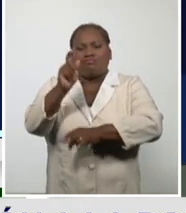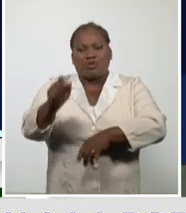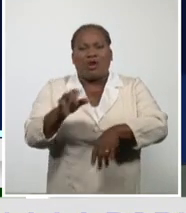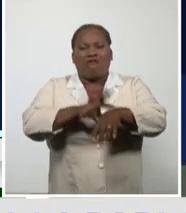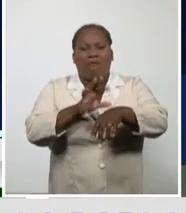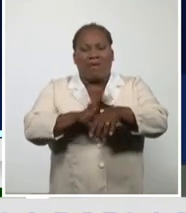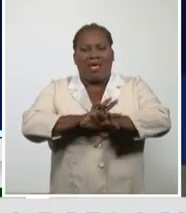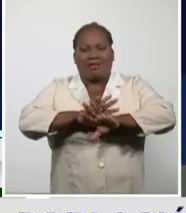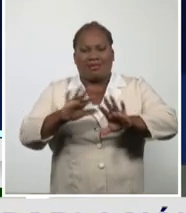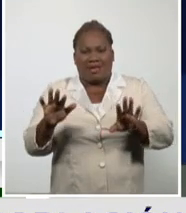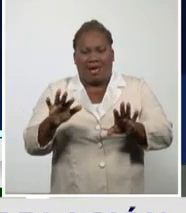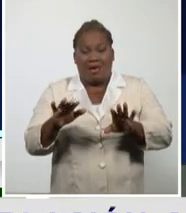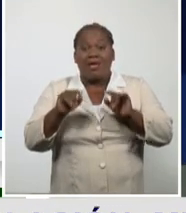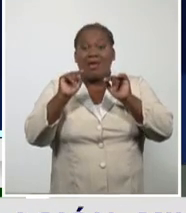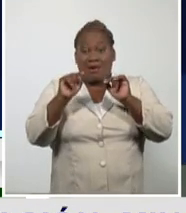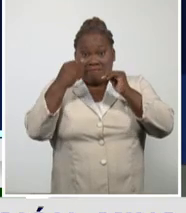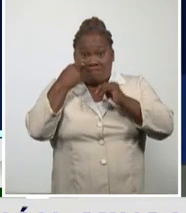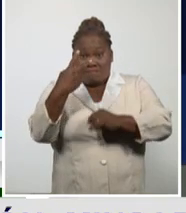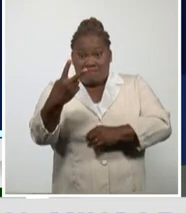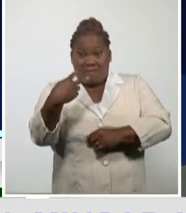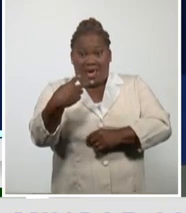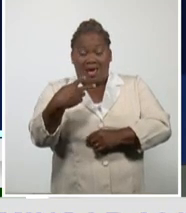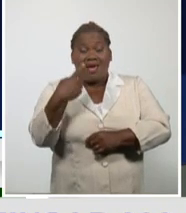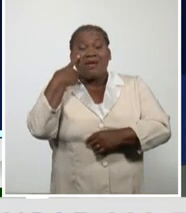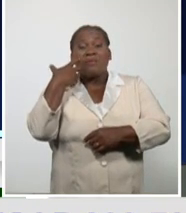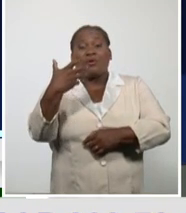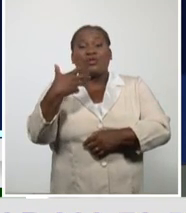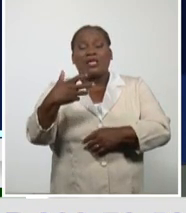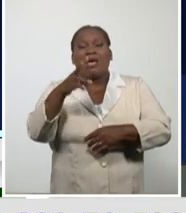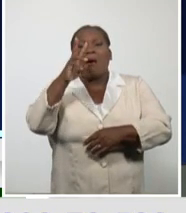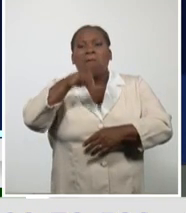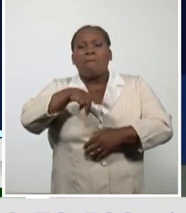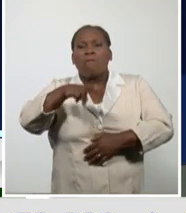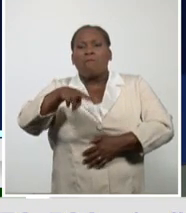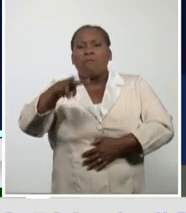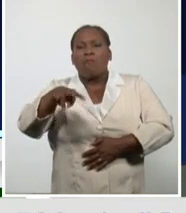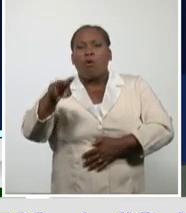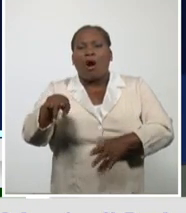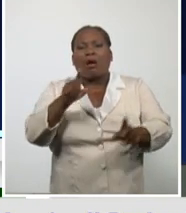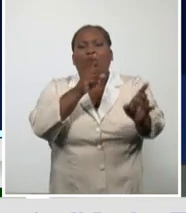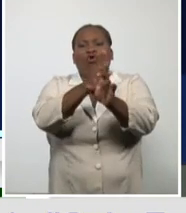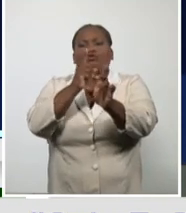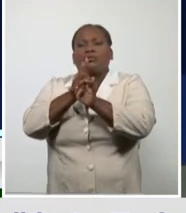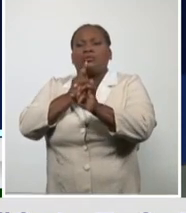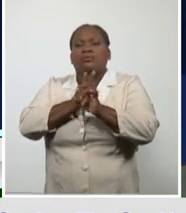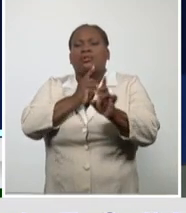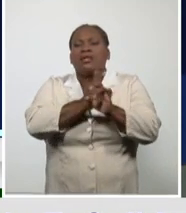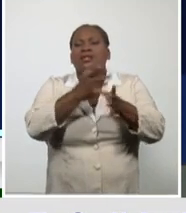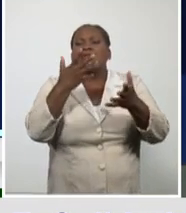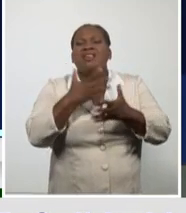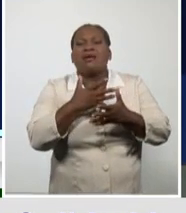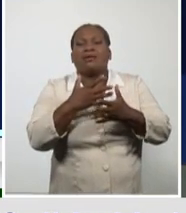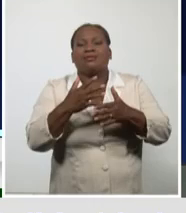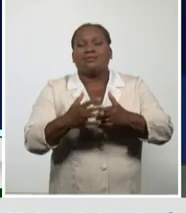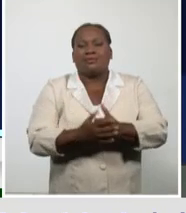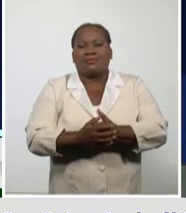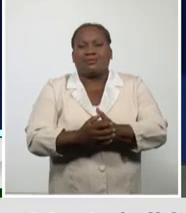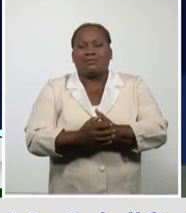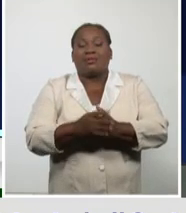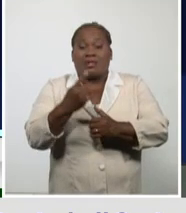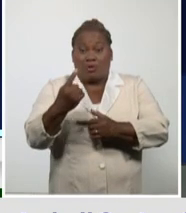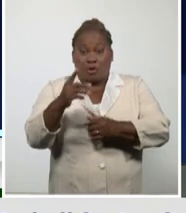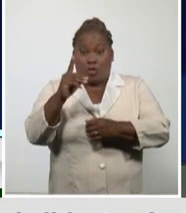De ahí la importancia de buscar el mayor número de contactos cuando usted diagnostica un caso mediante